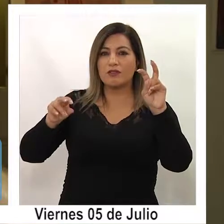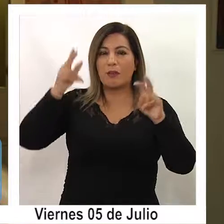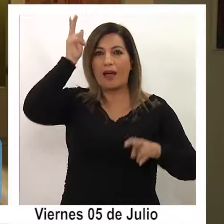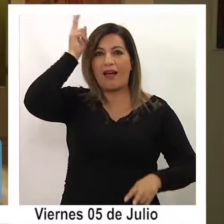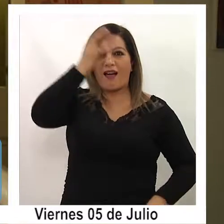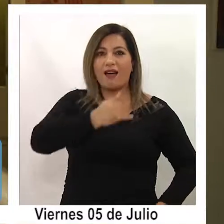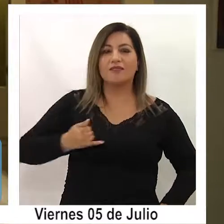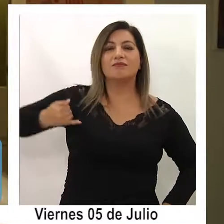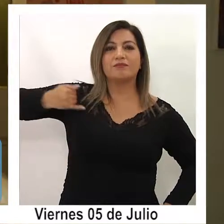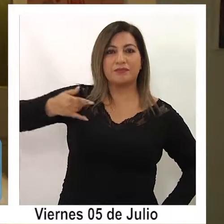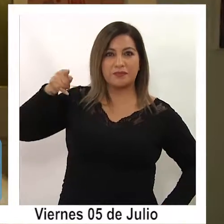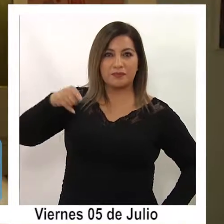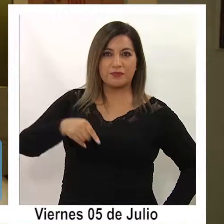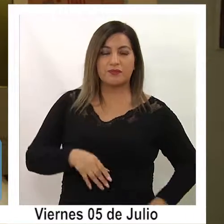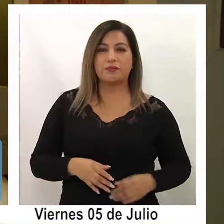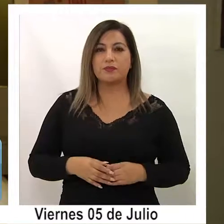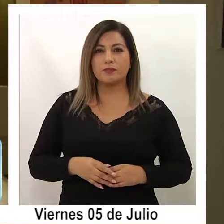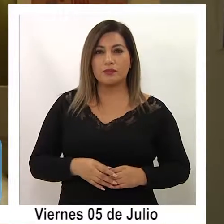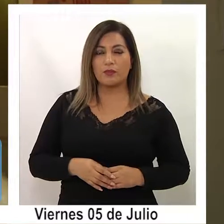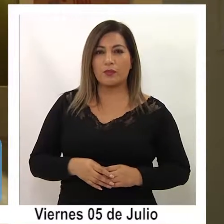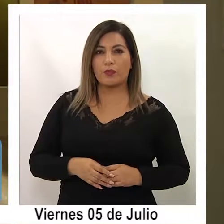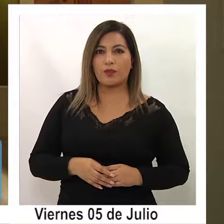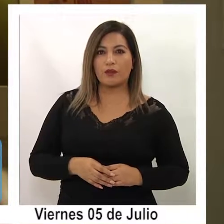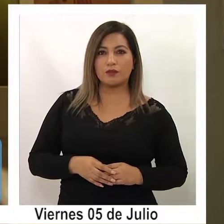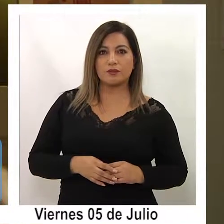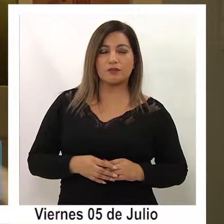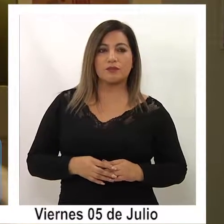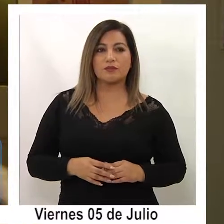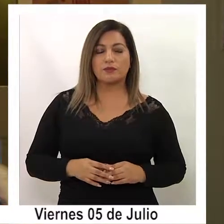andina originaria,